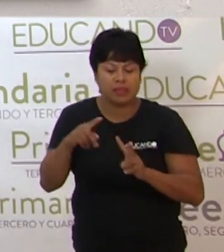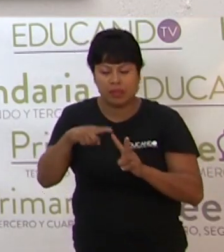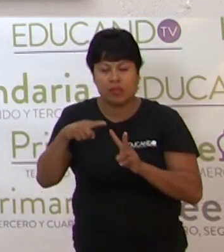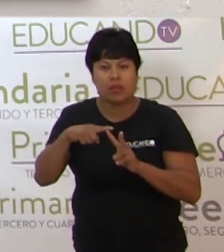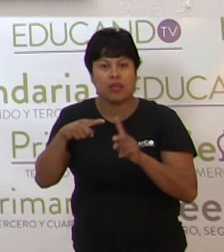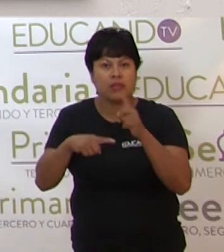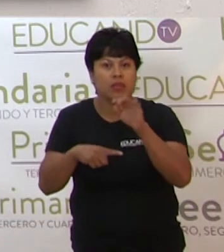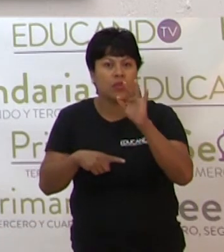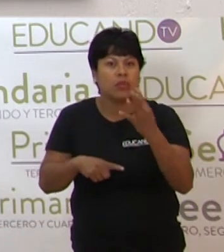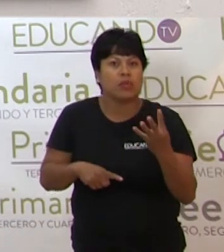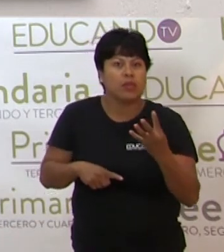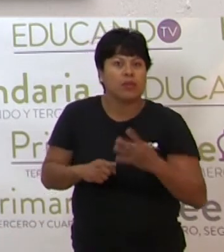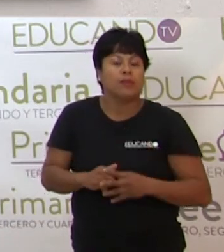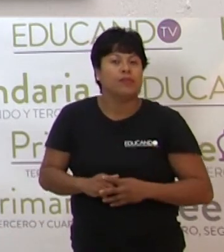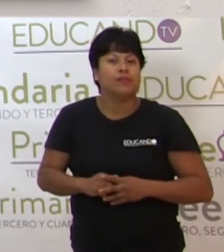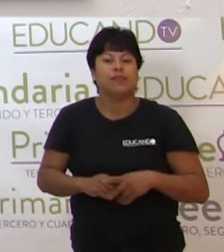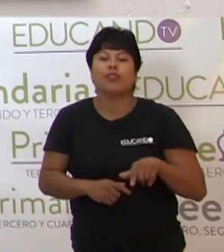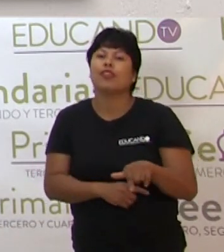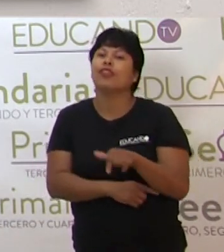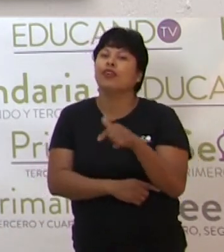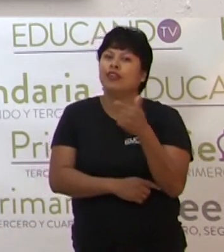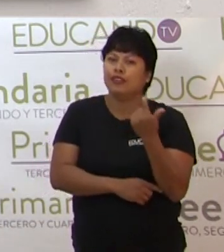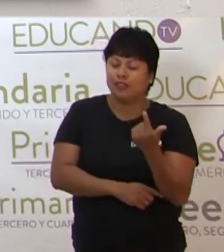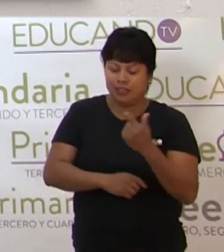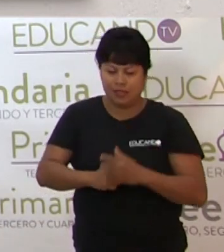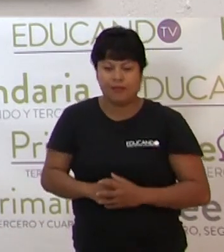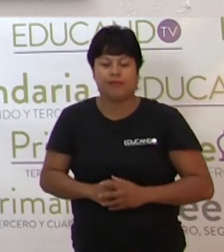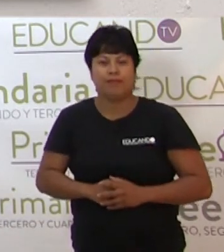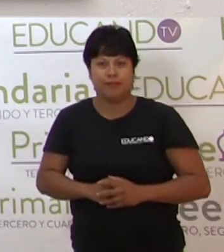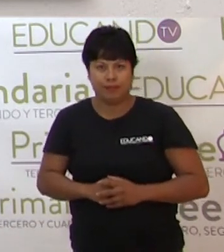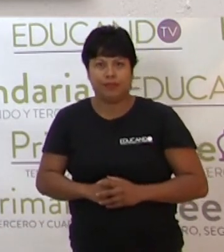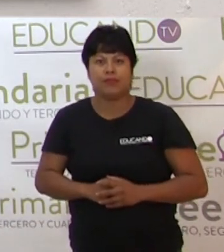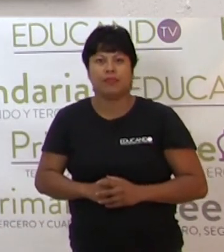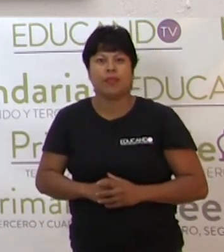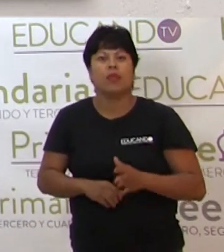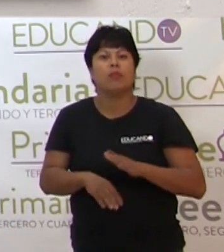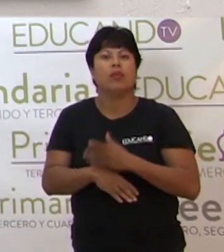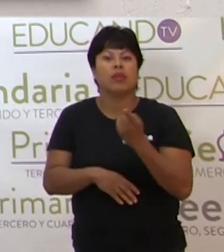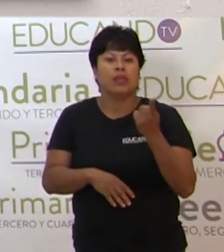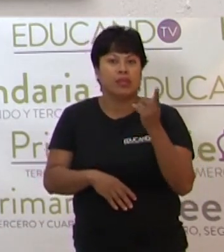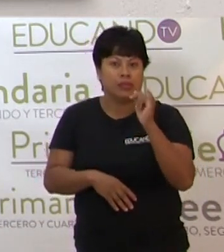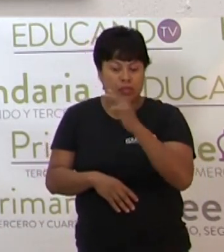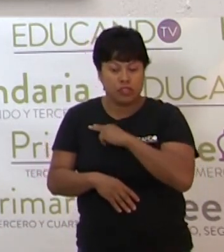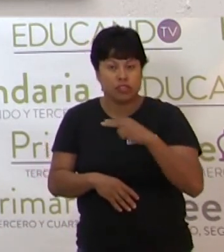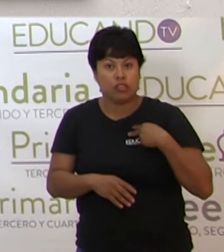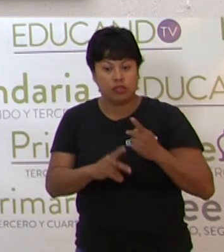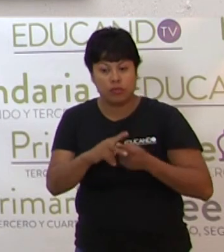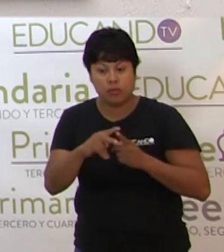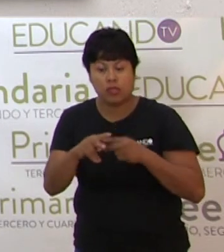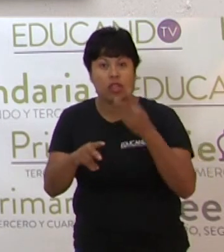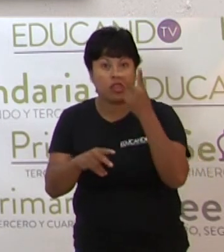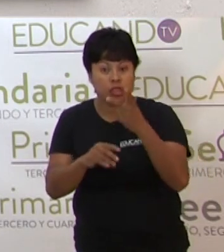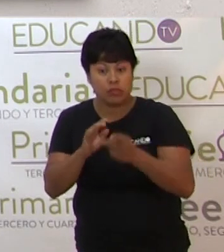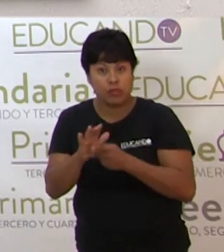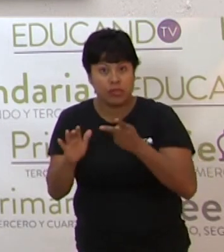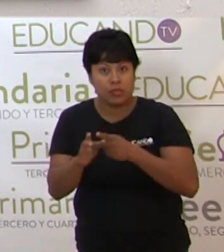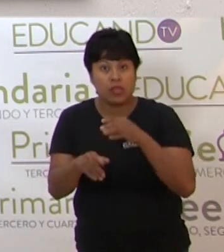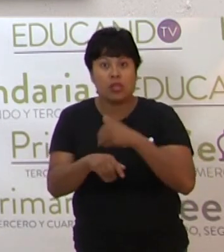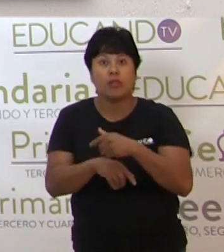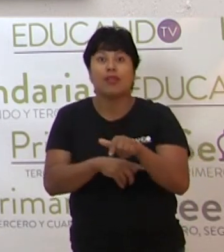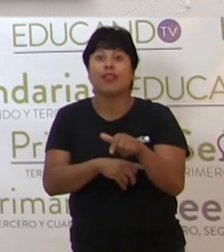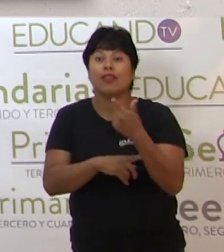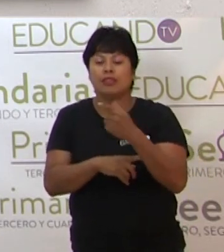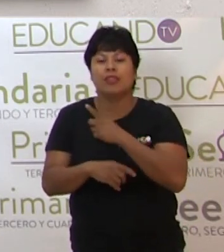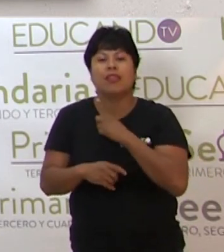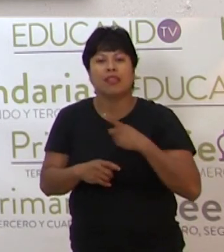de 144? 12. ¿Sí? Porque si multiplicamos 2 veces el número 12 nos